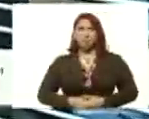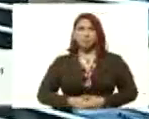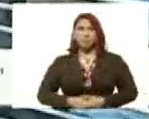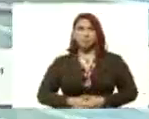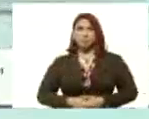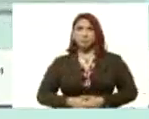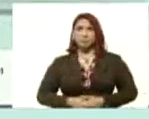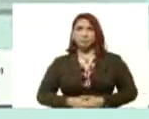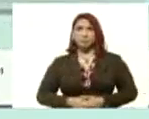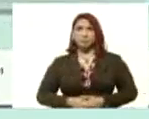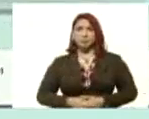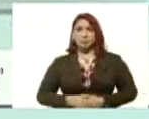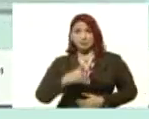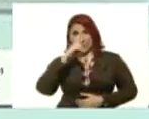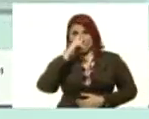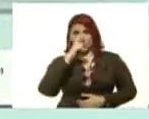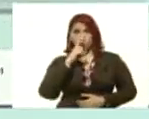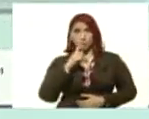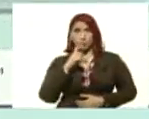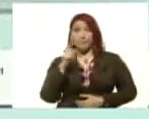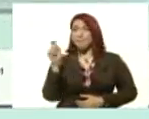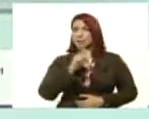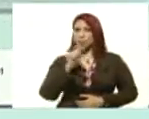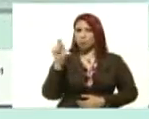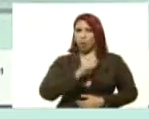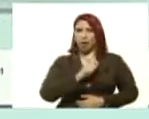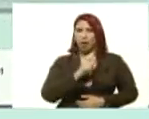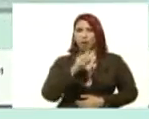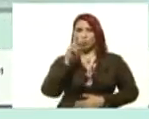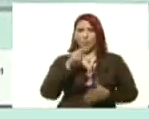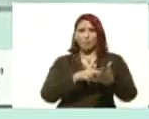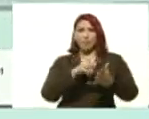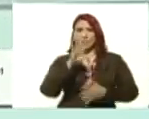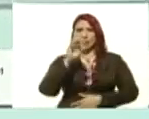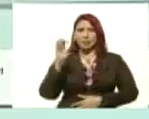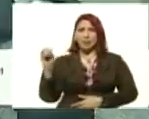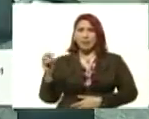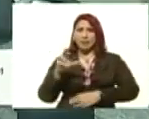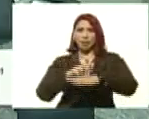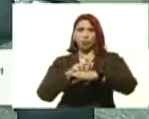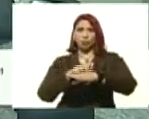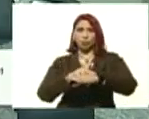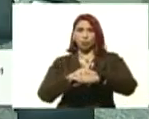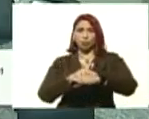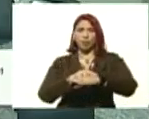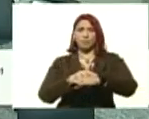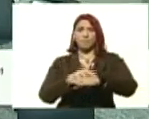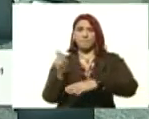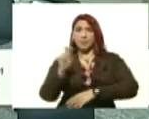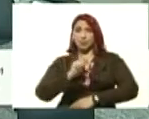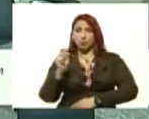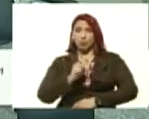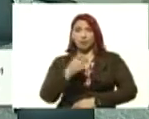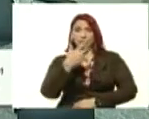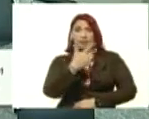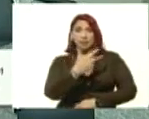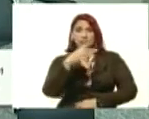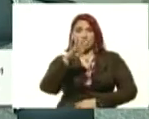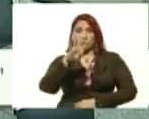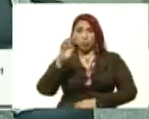al año, ¿verdad? Mensuales, perdón, 2.500 consultas mensuales y